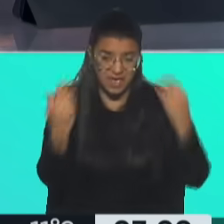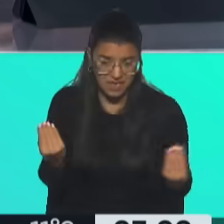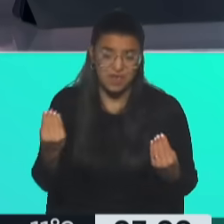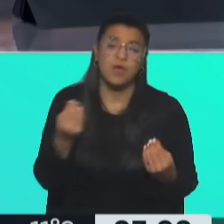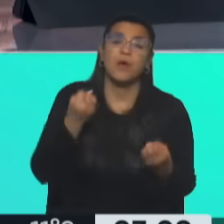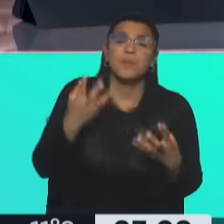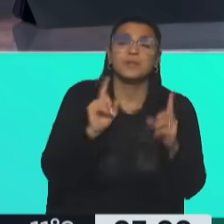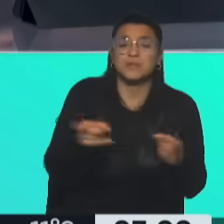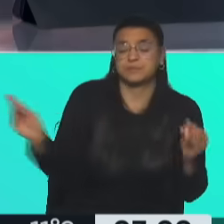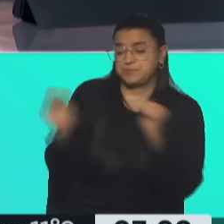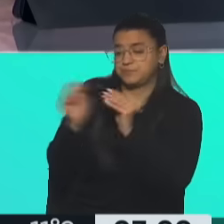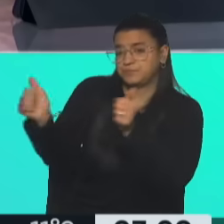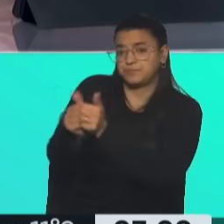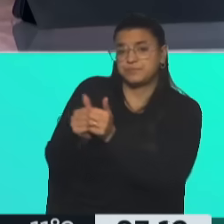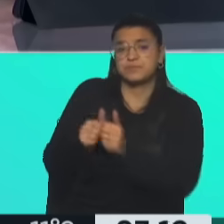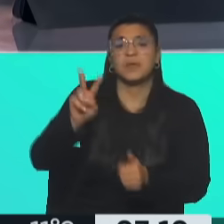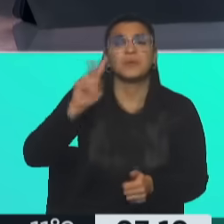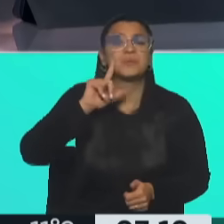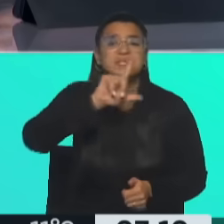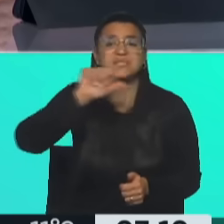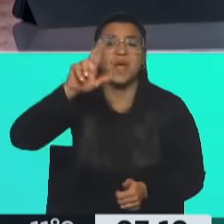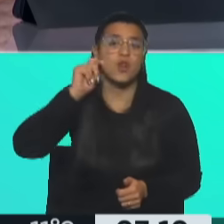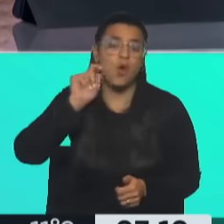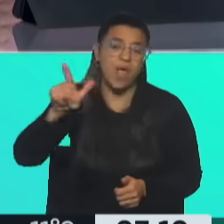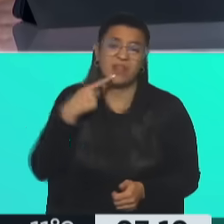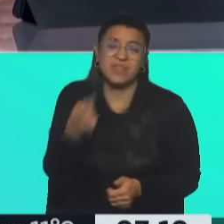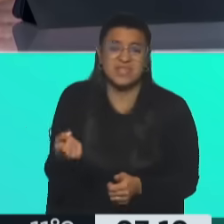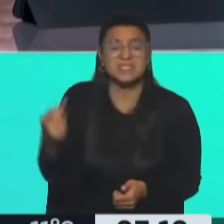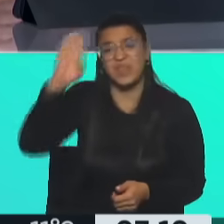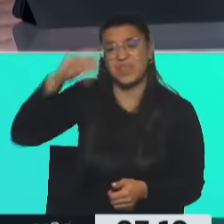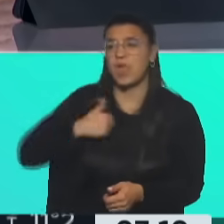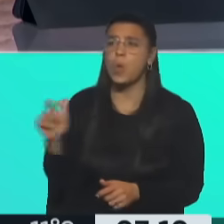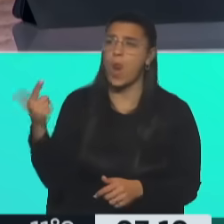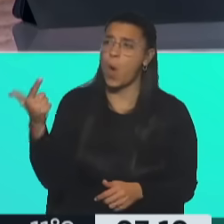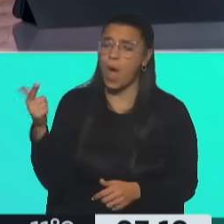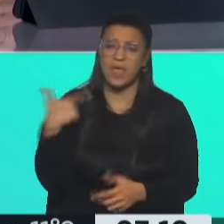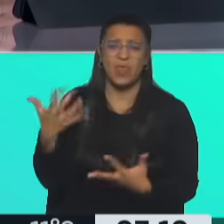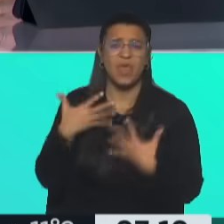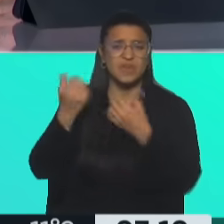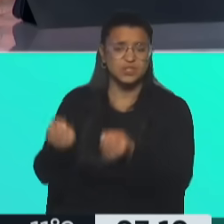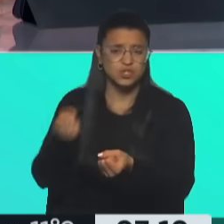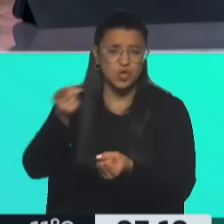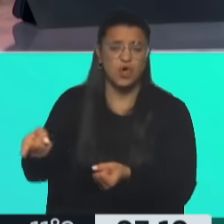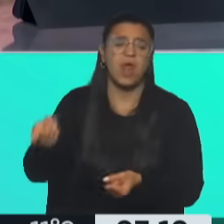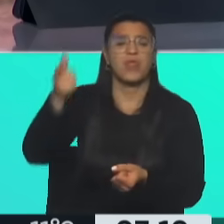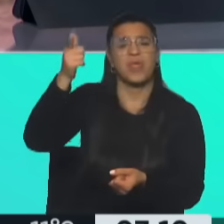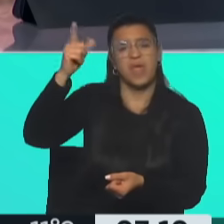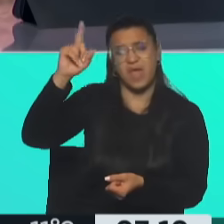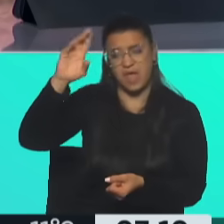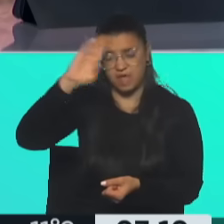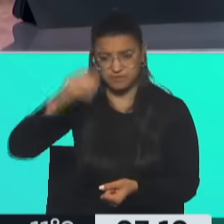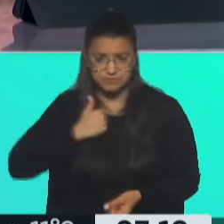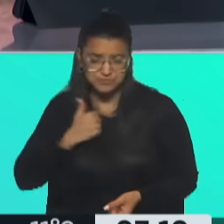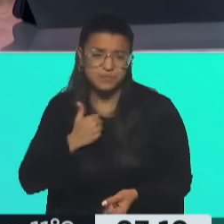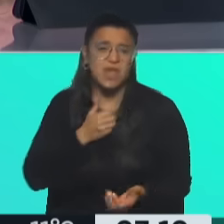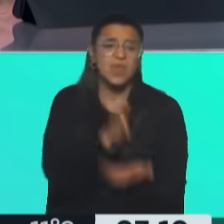lleva como compañera de Fórmula Victoria villarroel que es negacionista de la dictadura defensora de genocidas y de